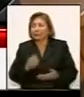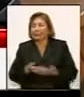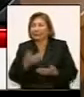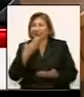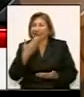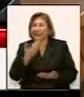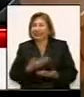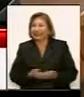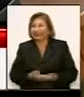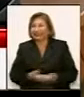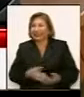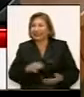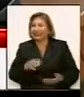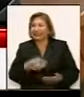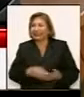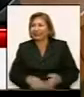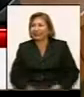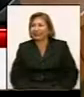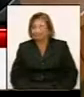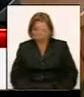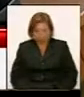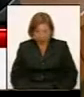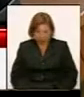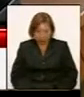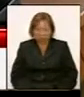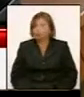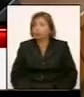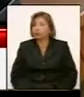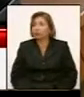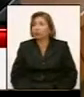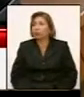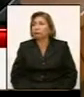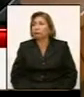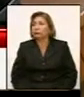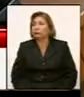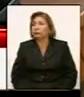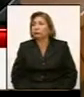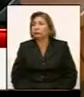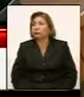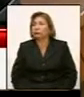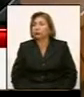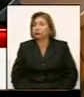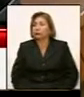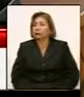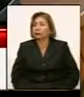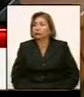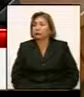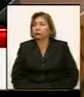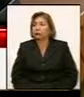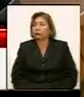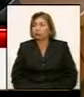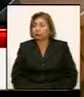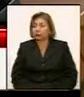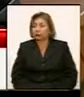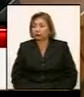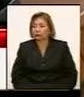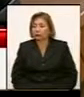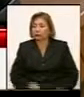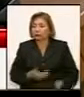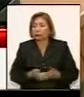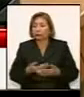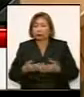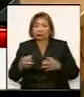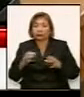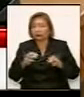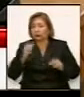muchas gracias y buenos tienen preguntas creo que bien en eso después gracias muchísimas gracias a él para